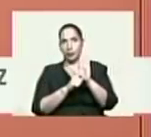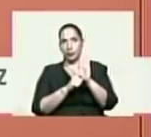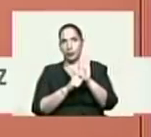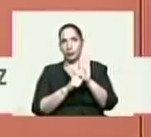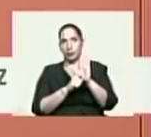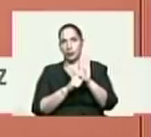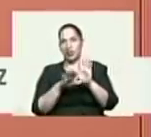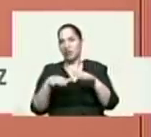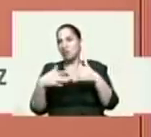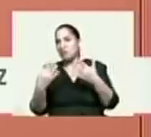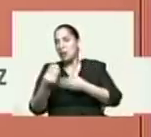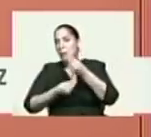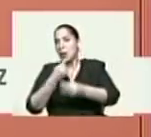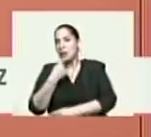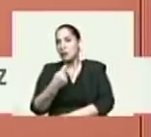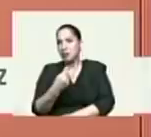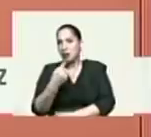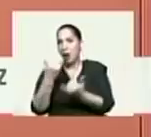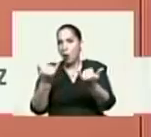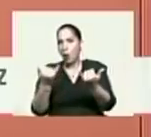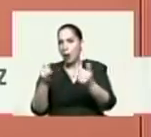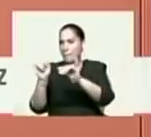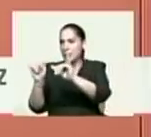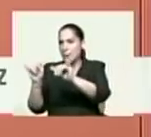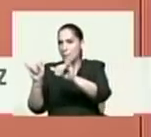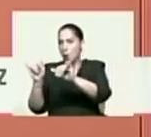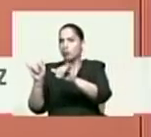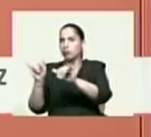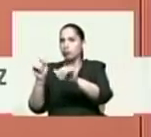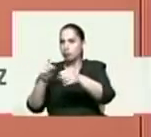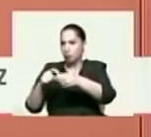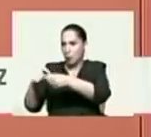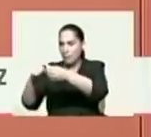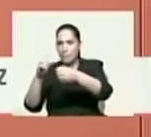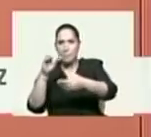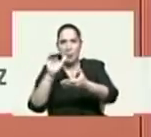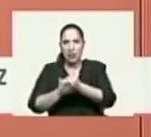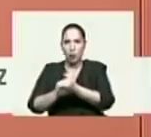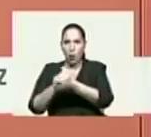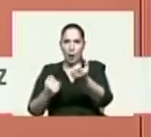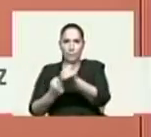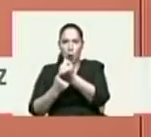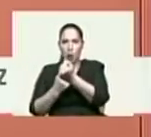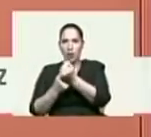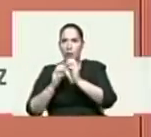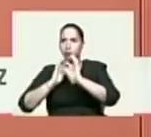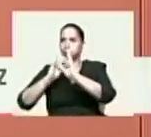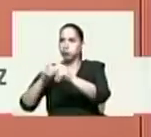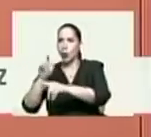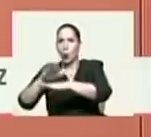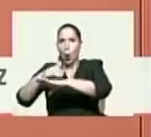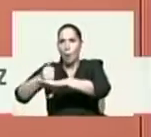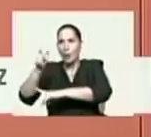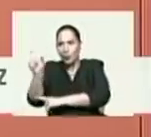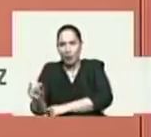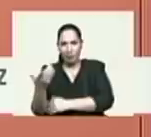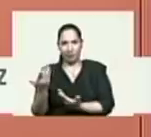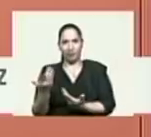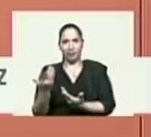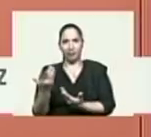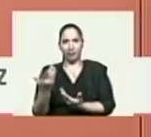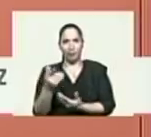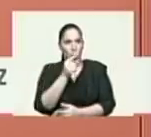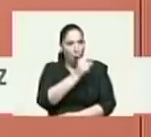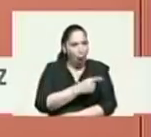¿Qué va a decir ahora si sus propios cómplices lo delataron de manera voluntaria? Si García Palomo lo